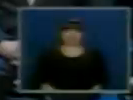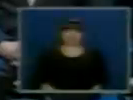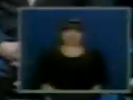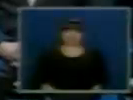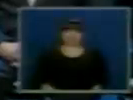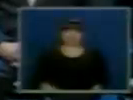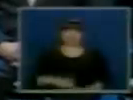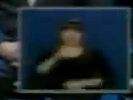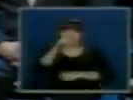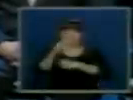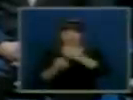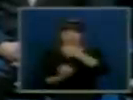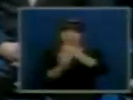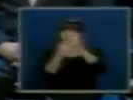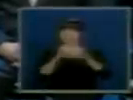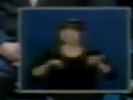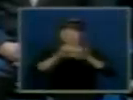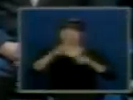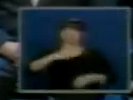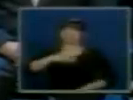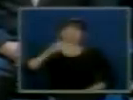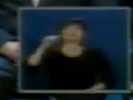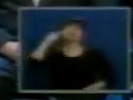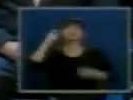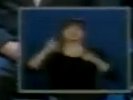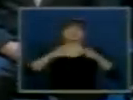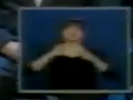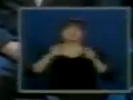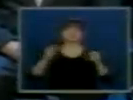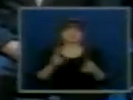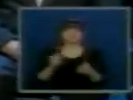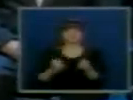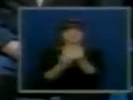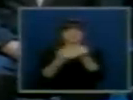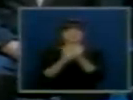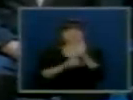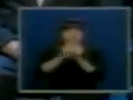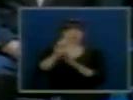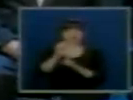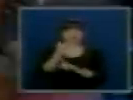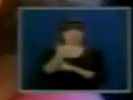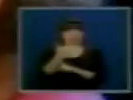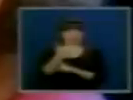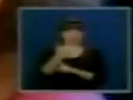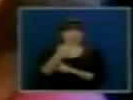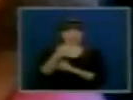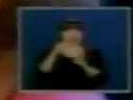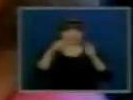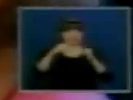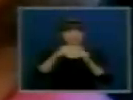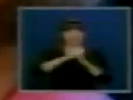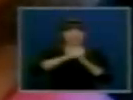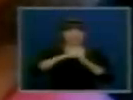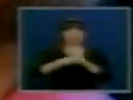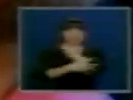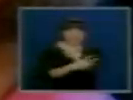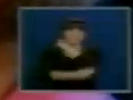Un pilar fundamental de mi administración es la promoción del desarrollo social, que implica el combate contra la pobreza y la